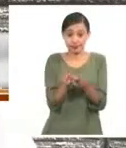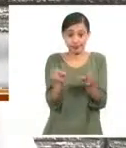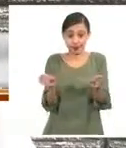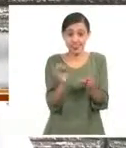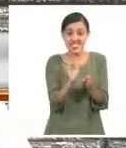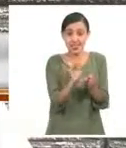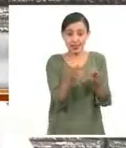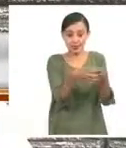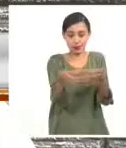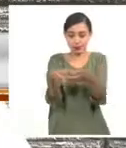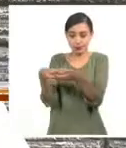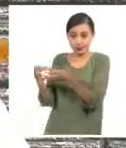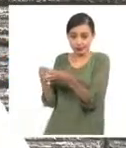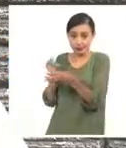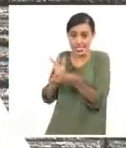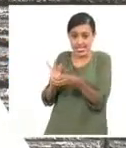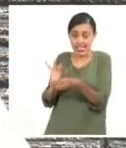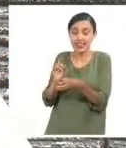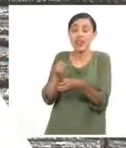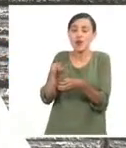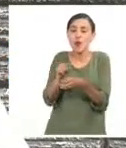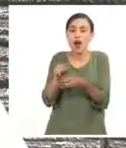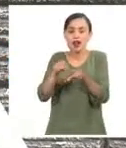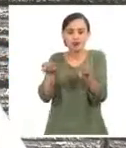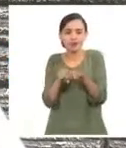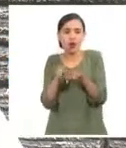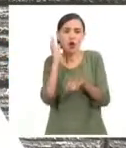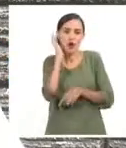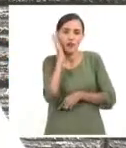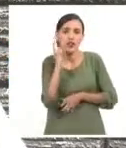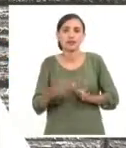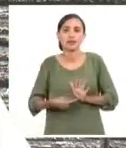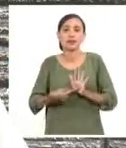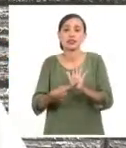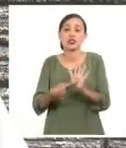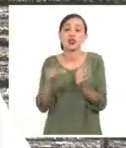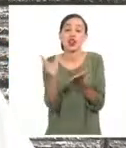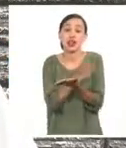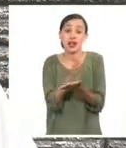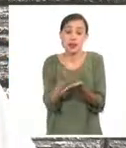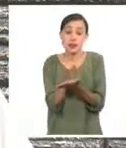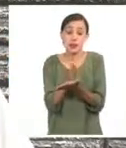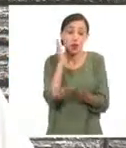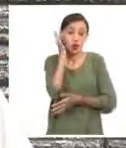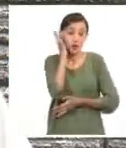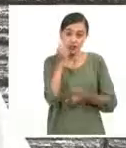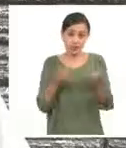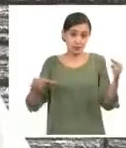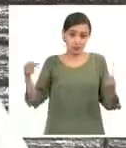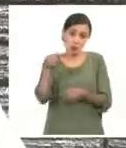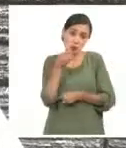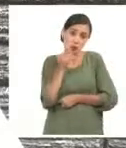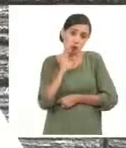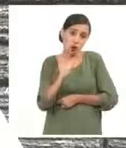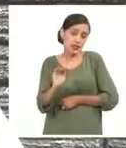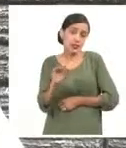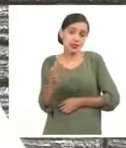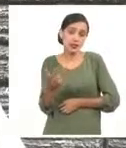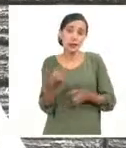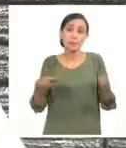paneles, paneles de conferencias, presentaciones de libros. Entre las conferencias principales que te puedo mencionar, sobre